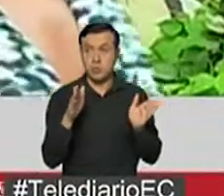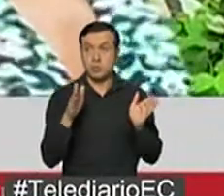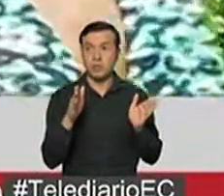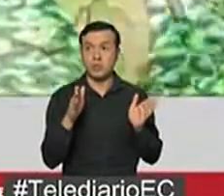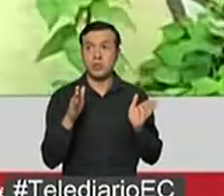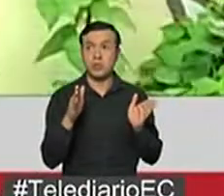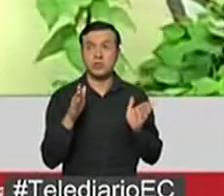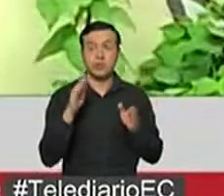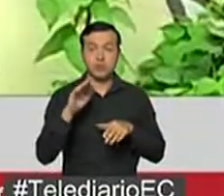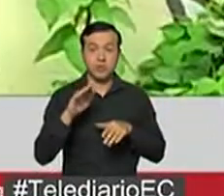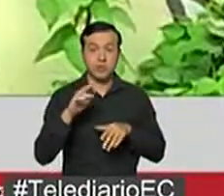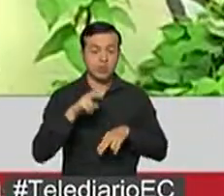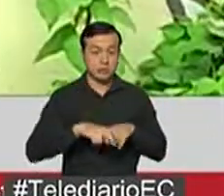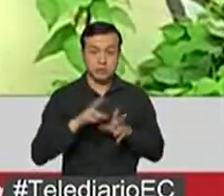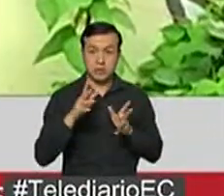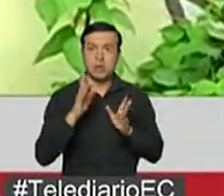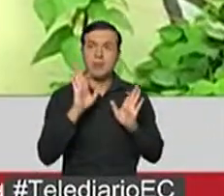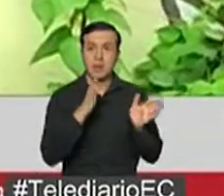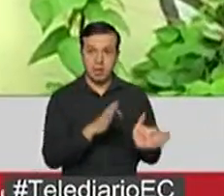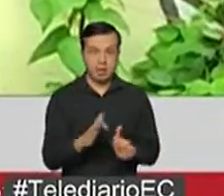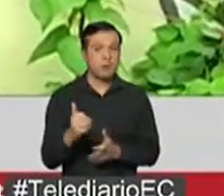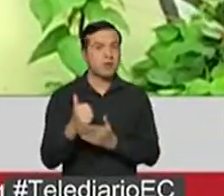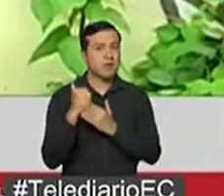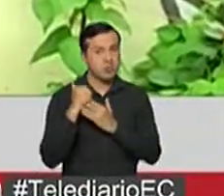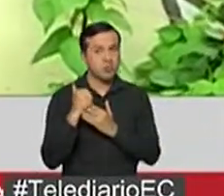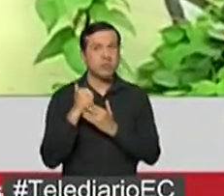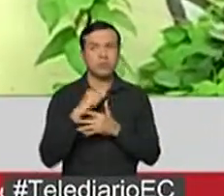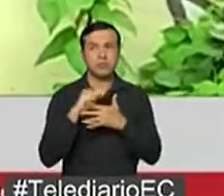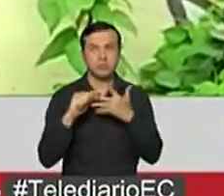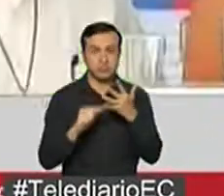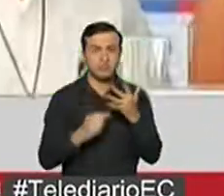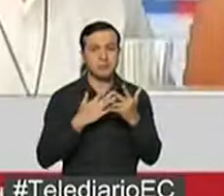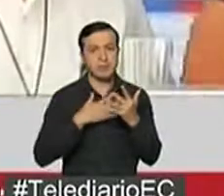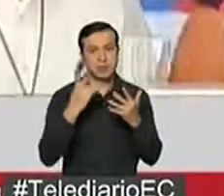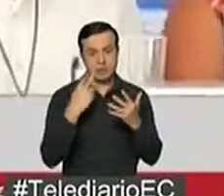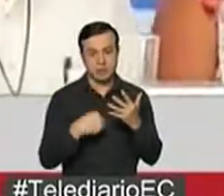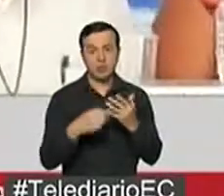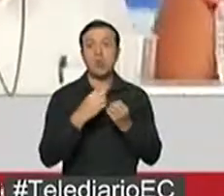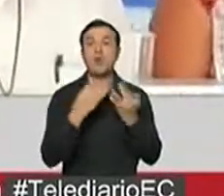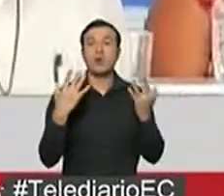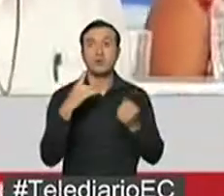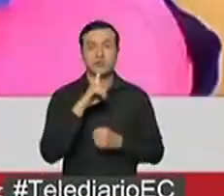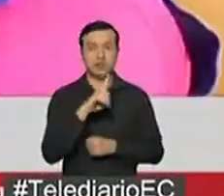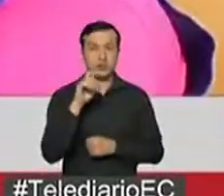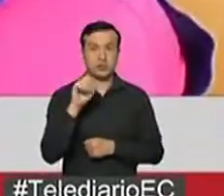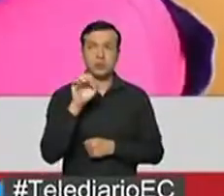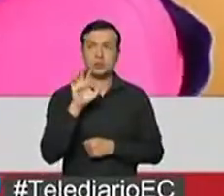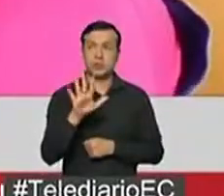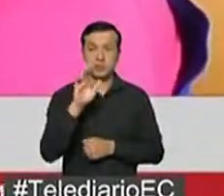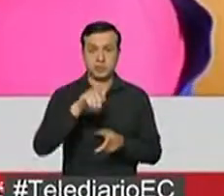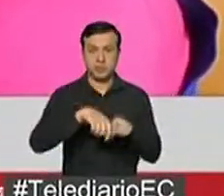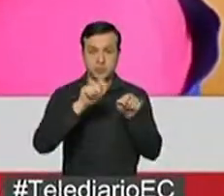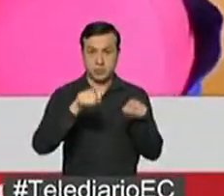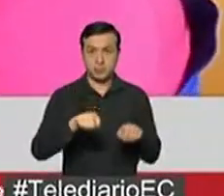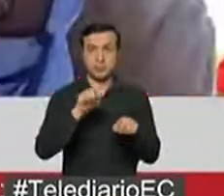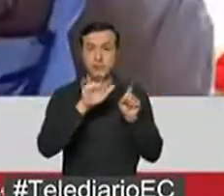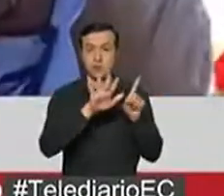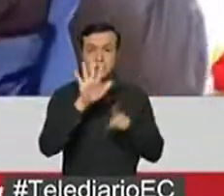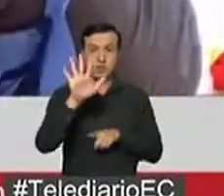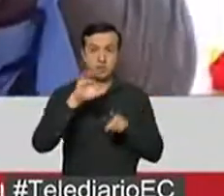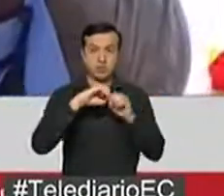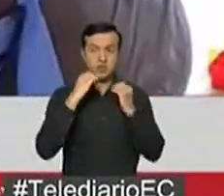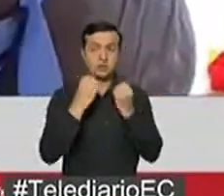se sienta y me están ayudando con la terapia física y las demás cosas para mi niño son 105 convenios firmados con 65 organizaciones